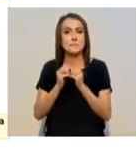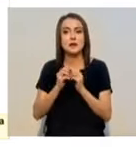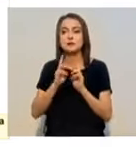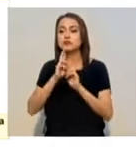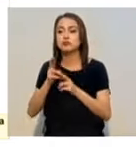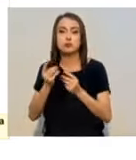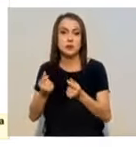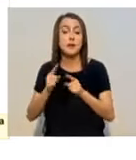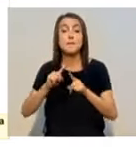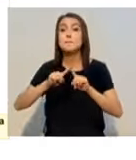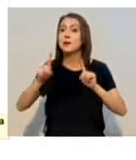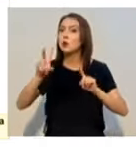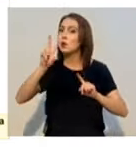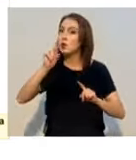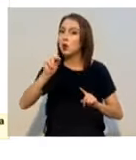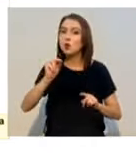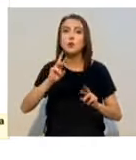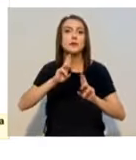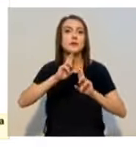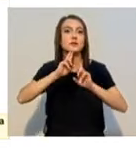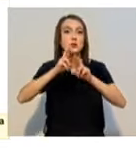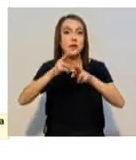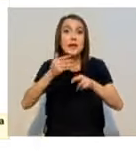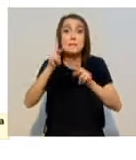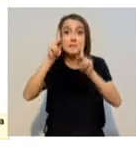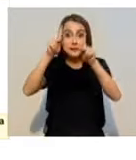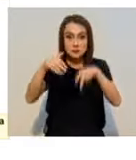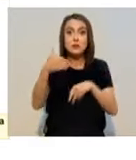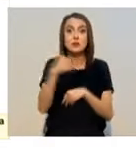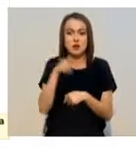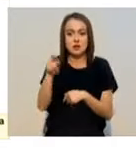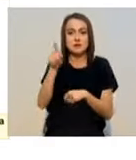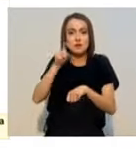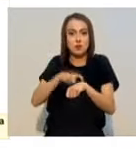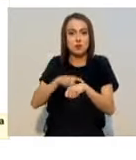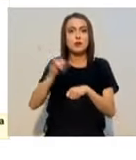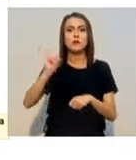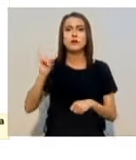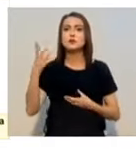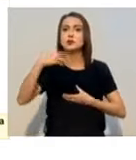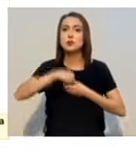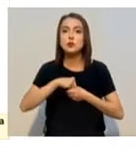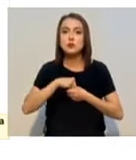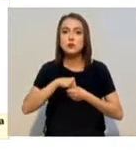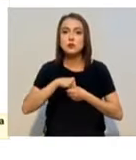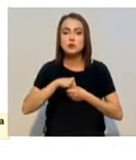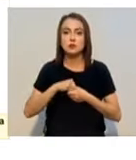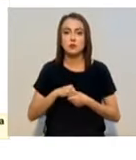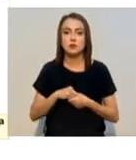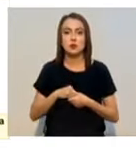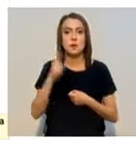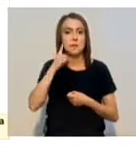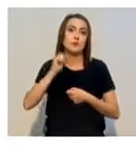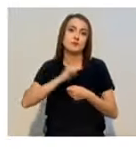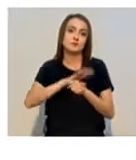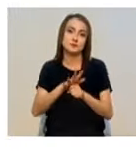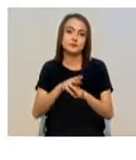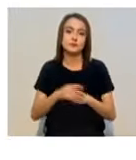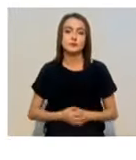pero indico, no son para diagnóstico, no son para decir que una persona tiene en ese momento la infección aguda por el